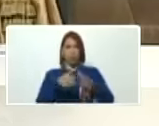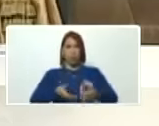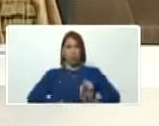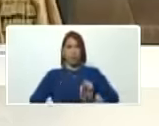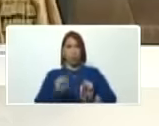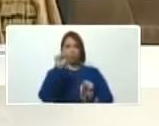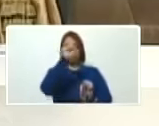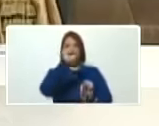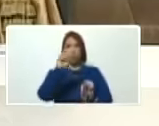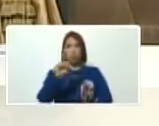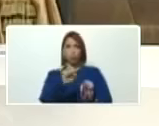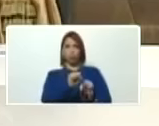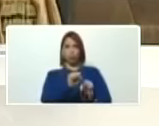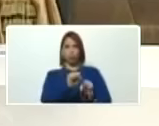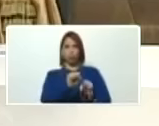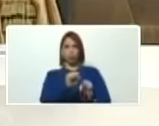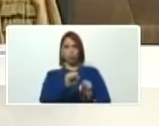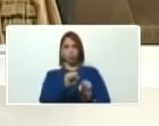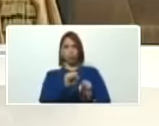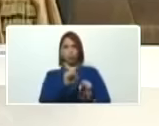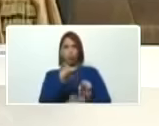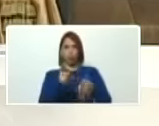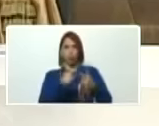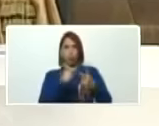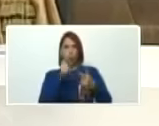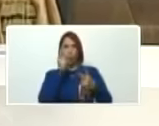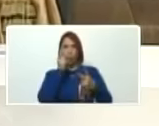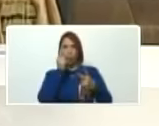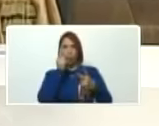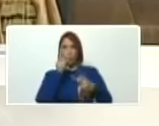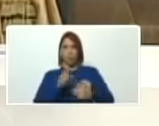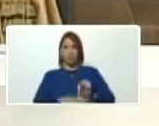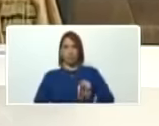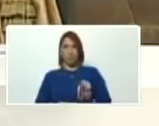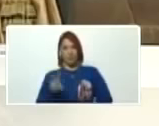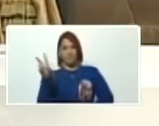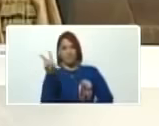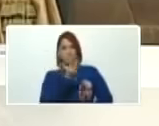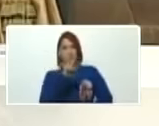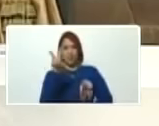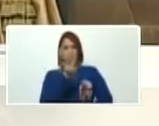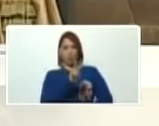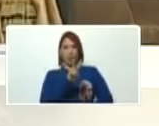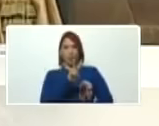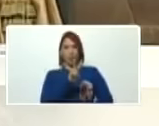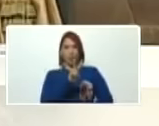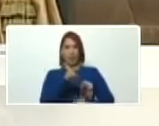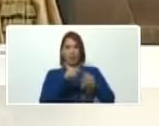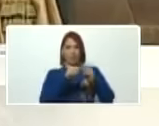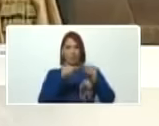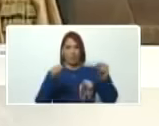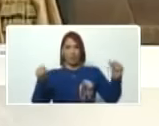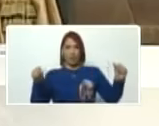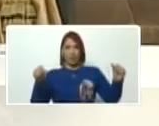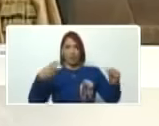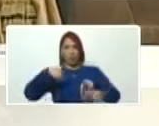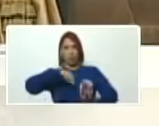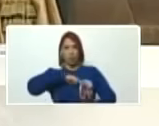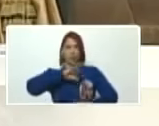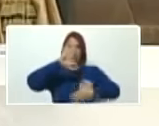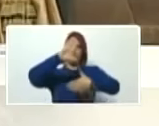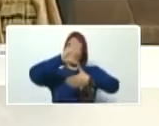Sur. Y Aquiles Rengifo Aquilín, de Venezuela. Tierra es Nuestra